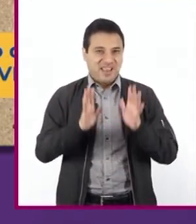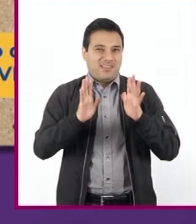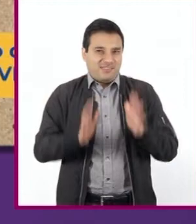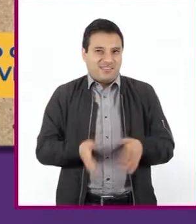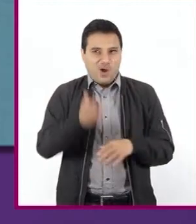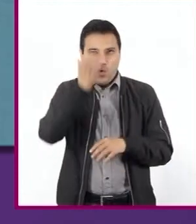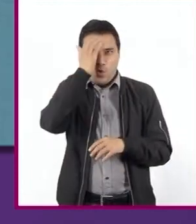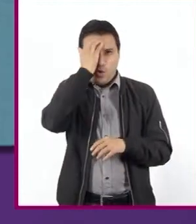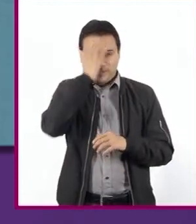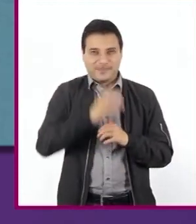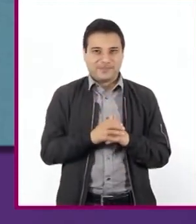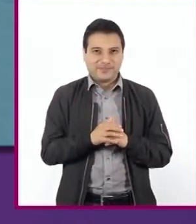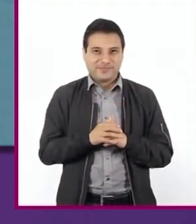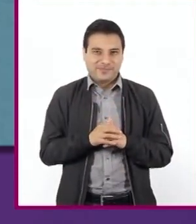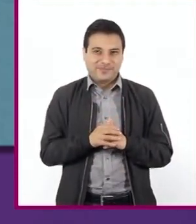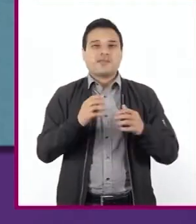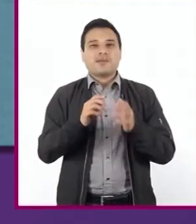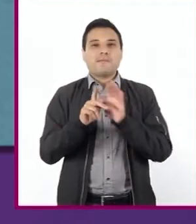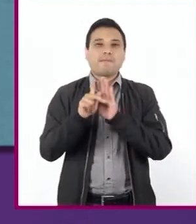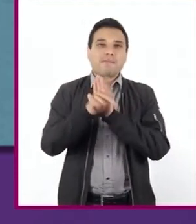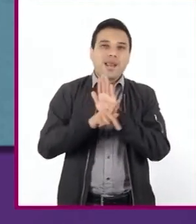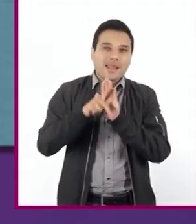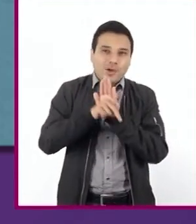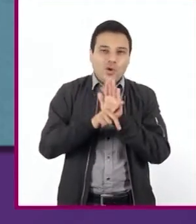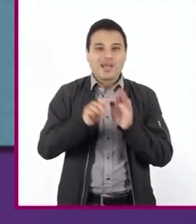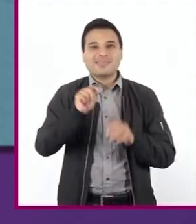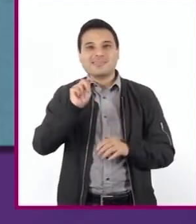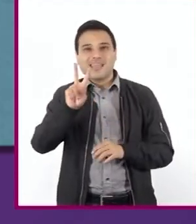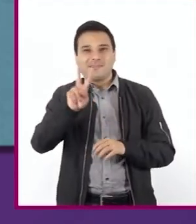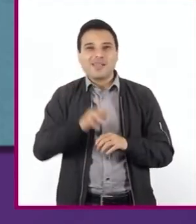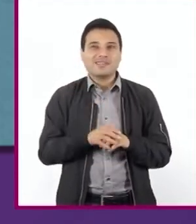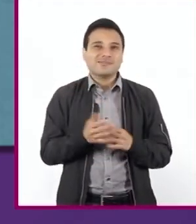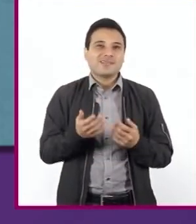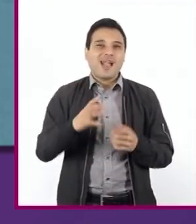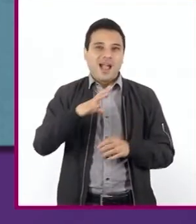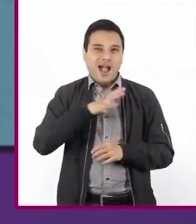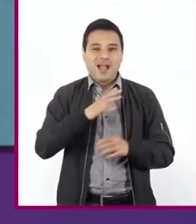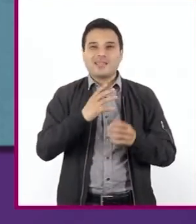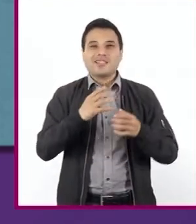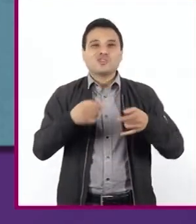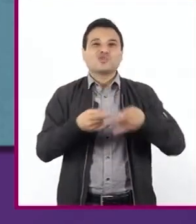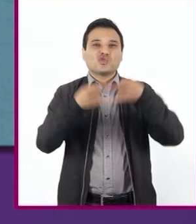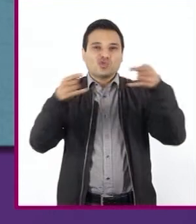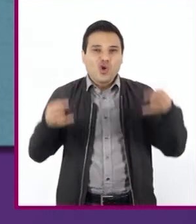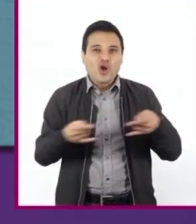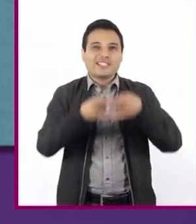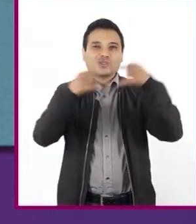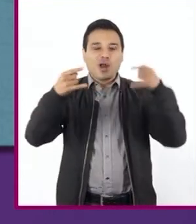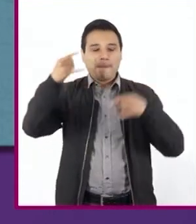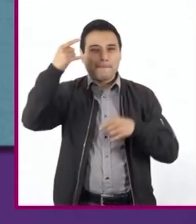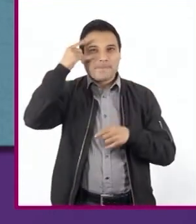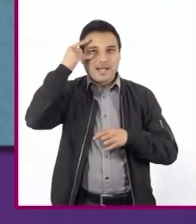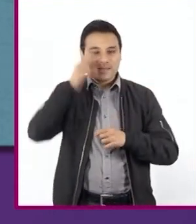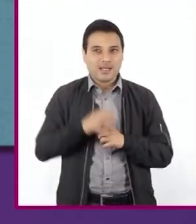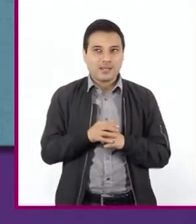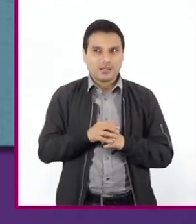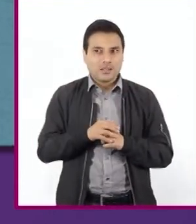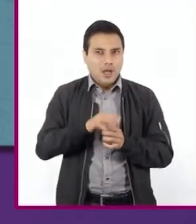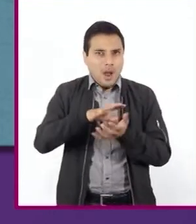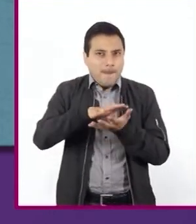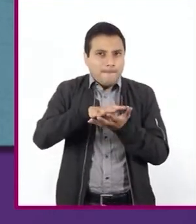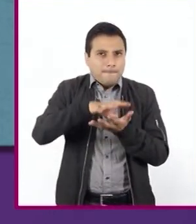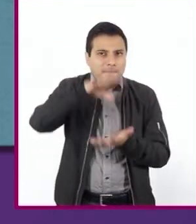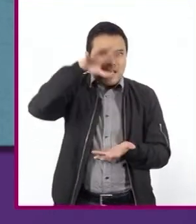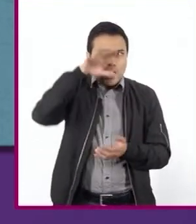piratas distinta, construida por el cine o la televisión, un tanto romantizada, cuando en realidad la mayoría de ellos